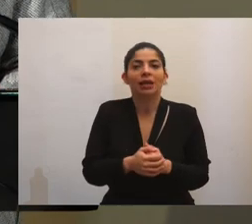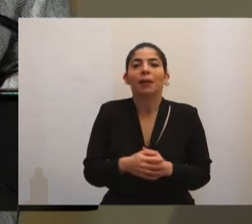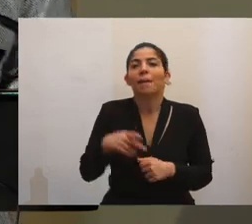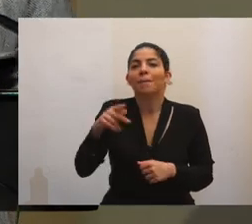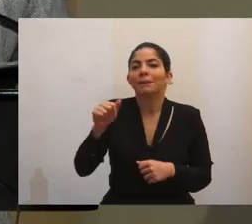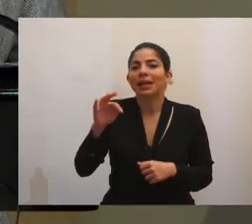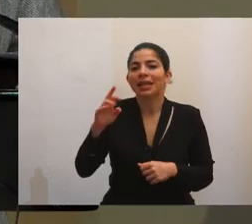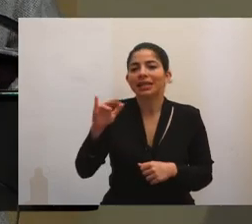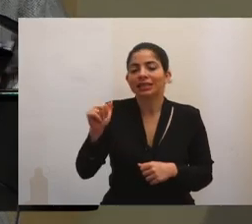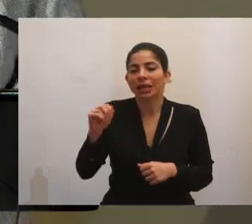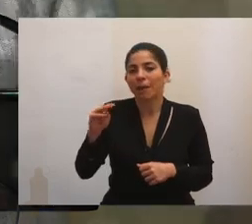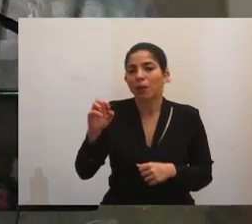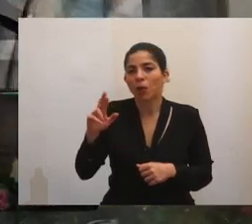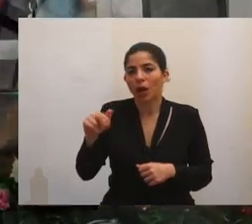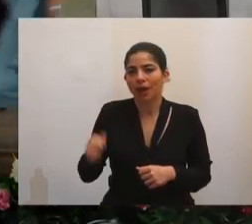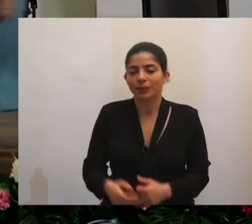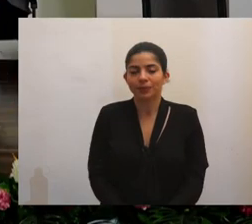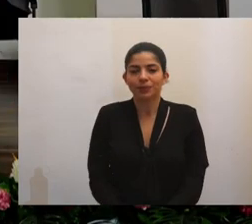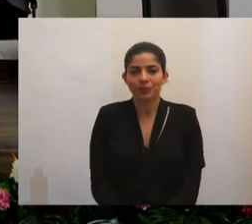señora Patricia Mora Castellanos.